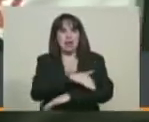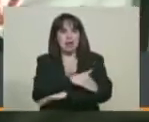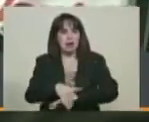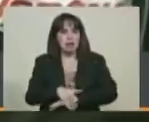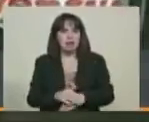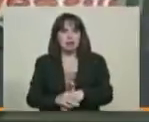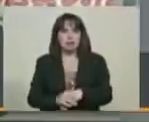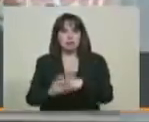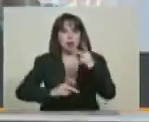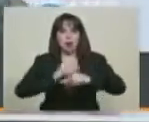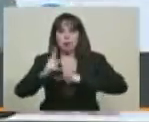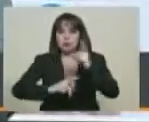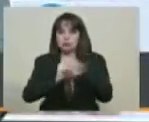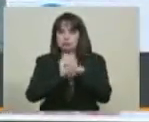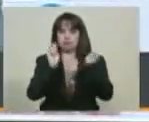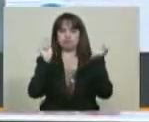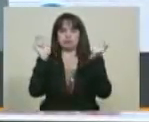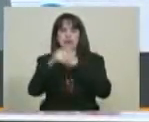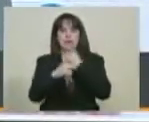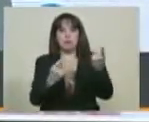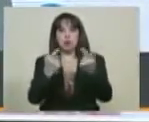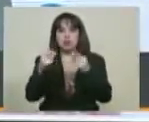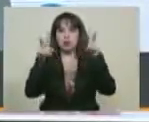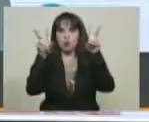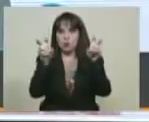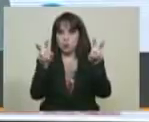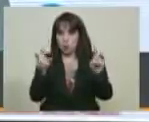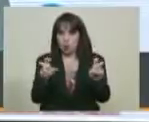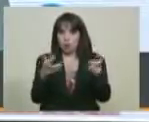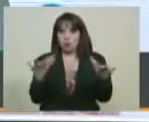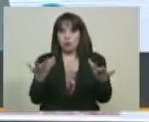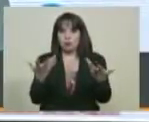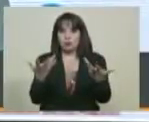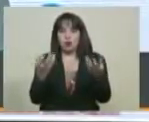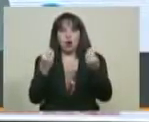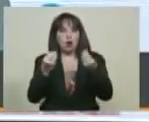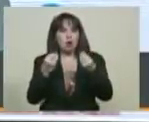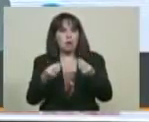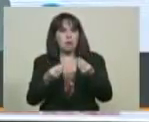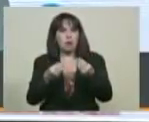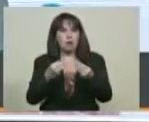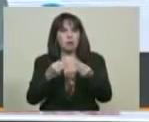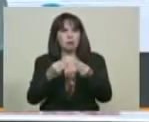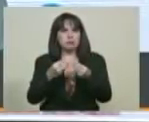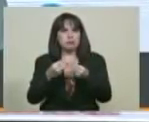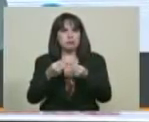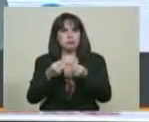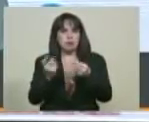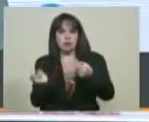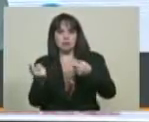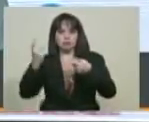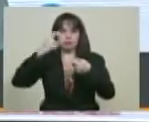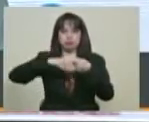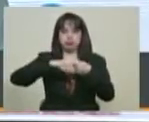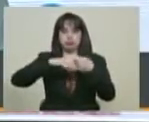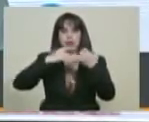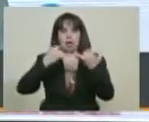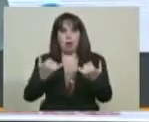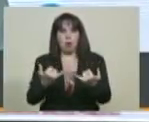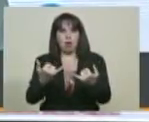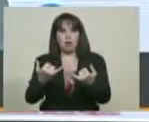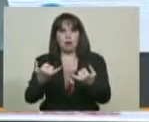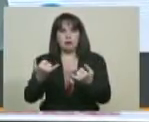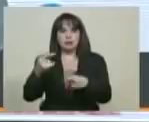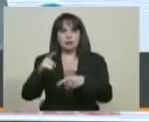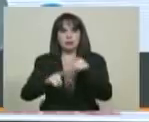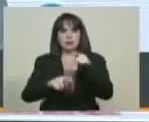Es un proceso de reconversión monetaria, y a partir de la reconversión monetaria vamos a anclar el